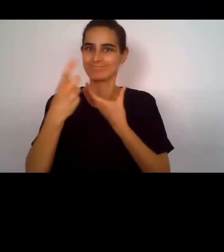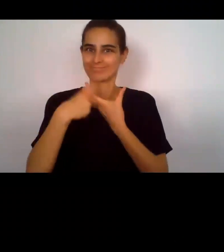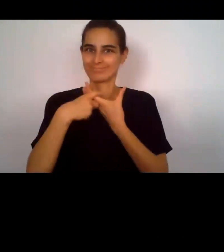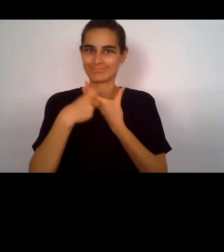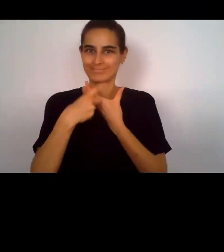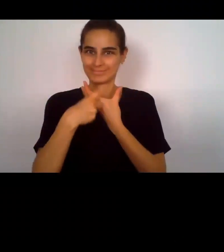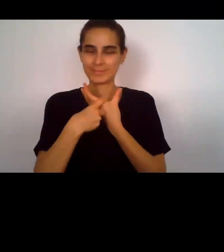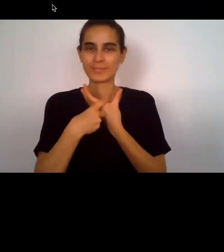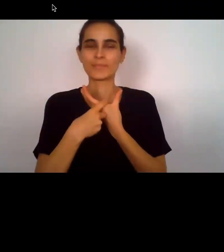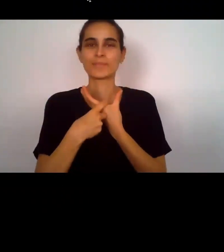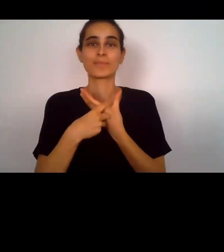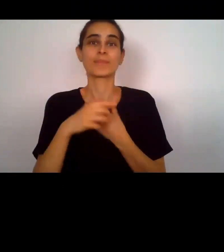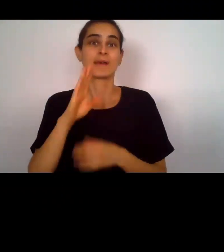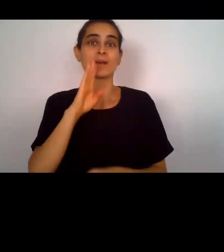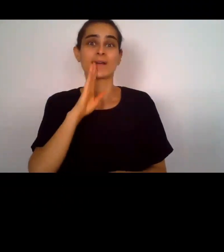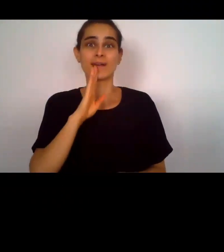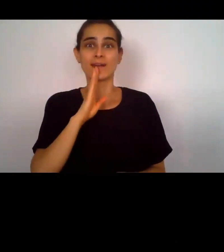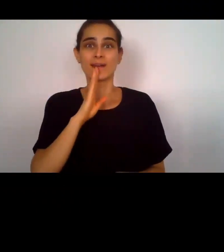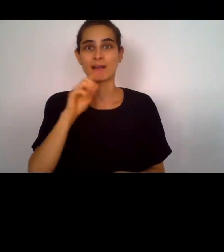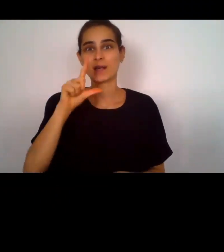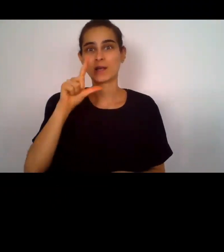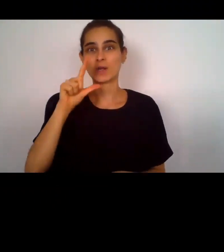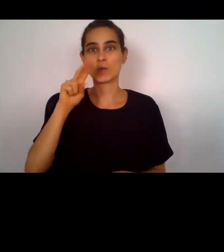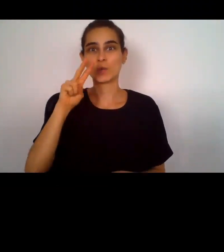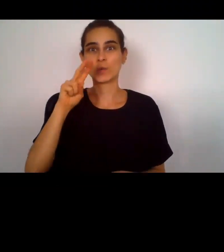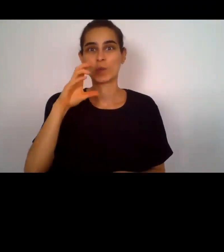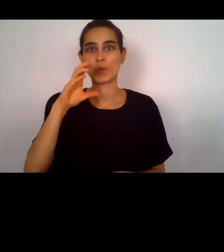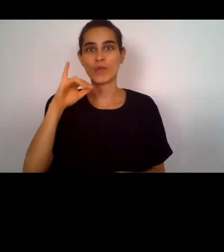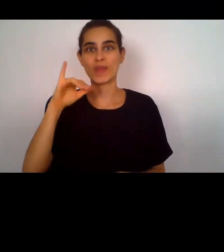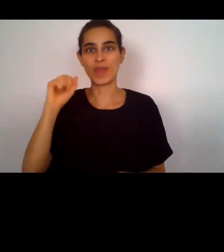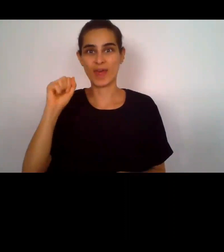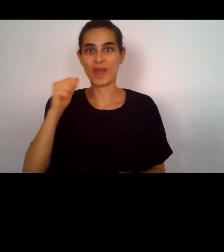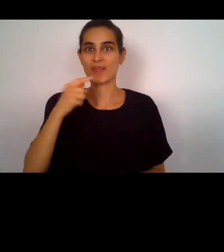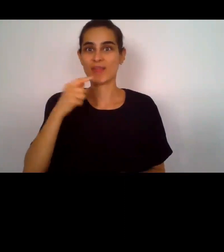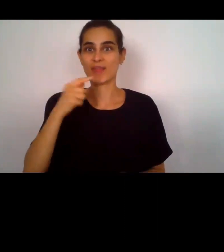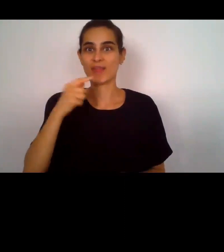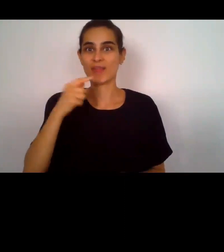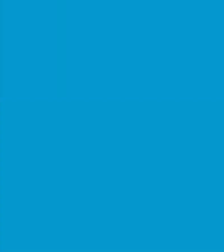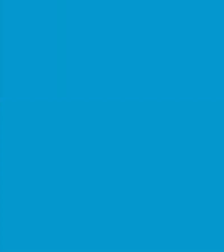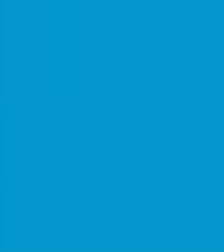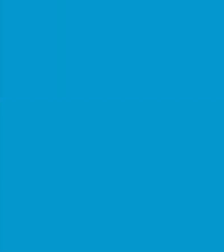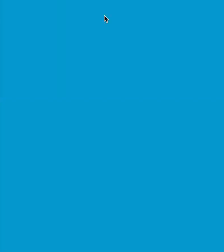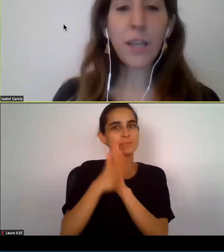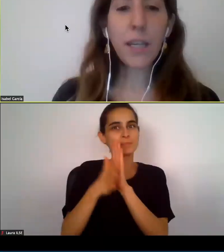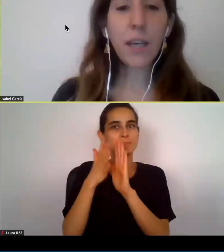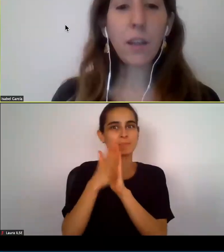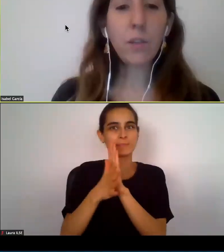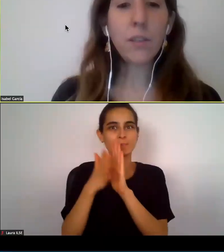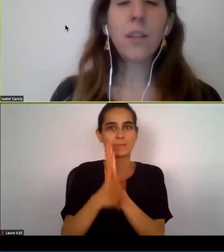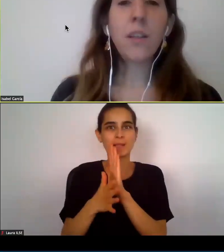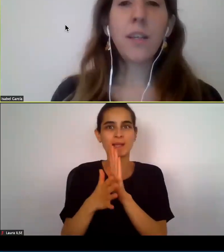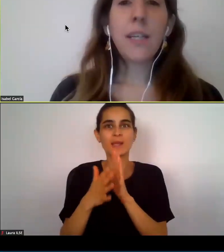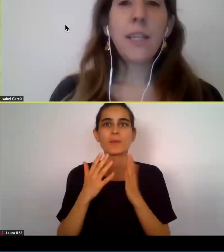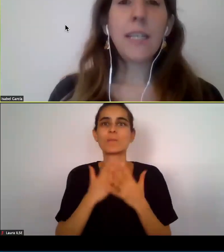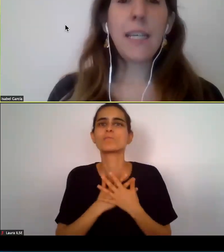como decía Lucía, yo os voy a dar unas nociones acerca de de qué es